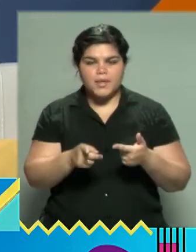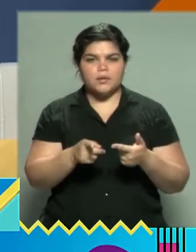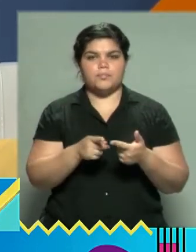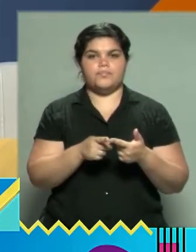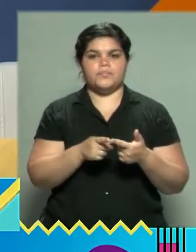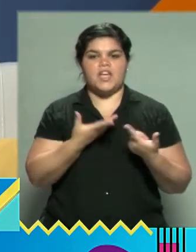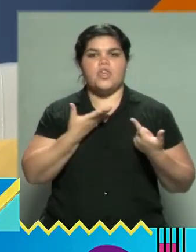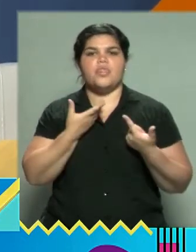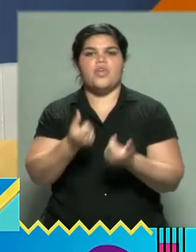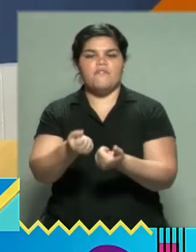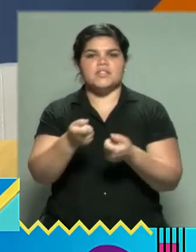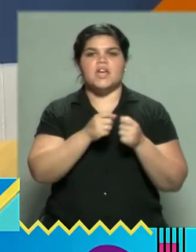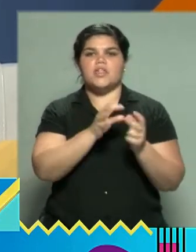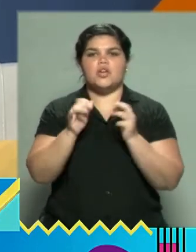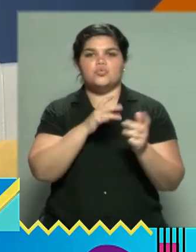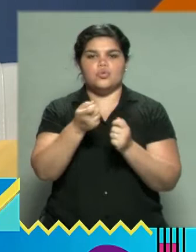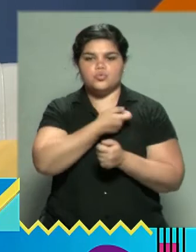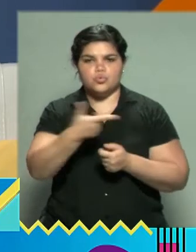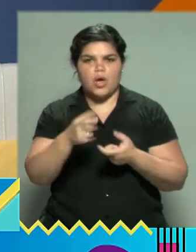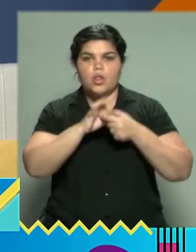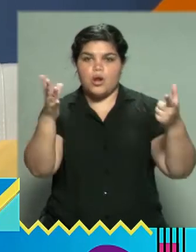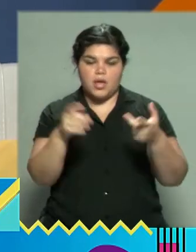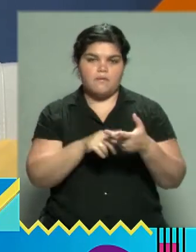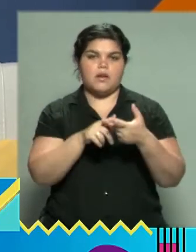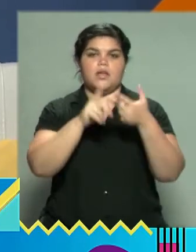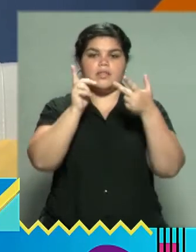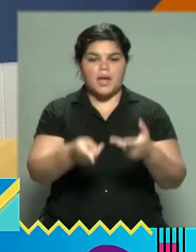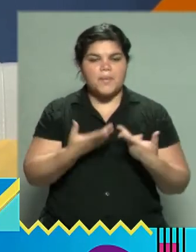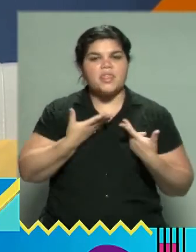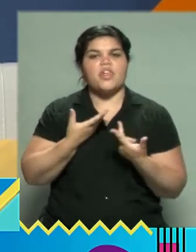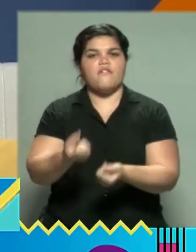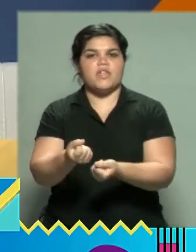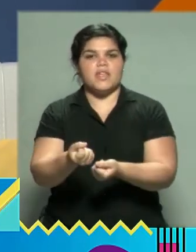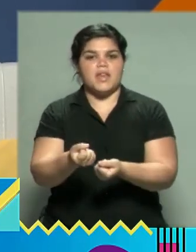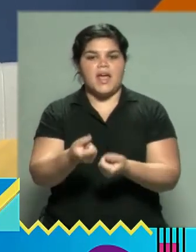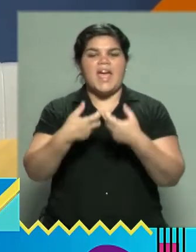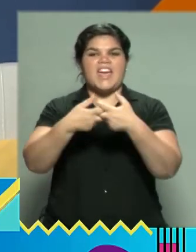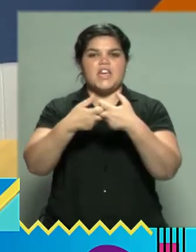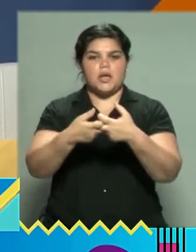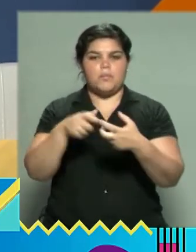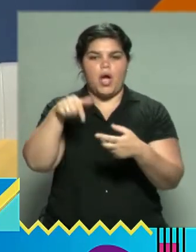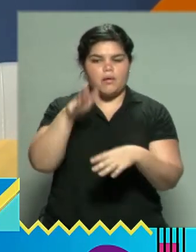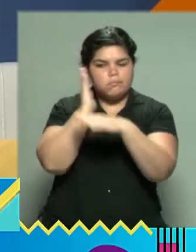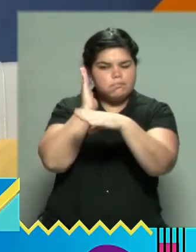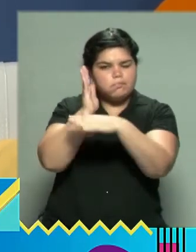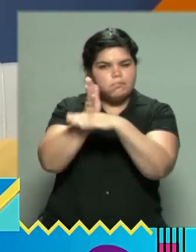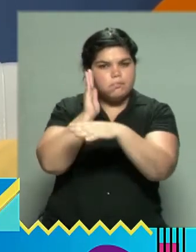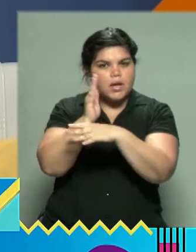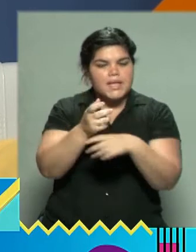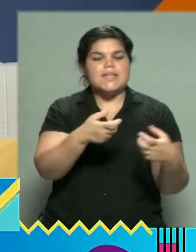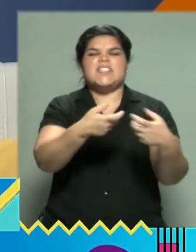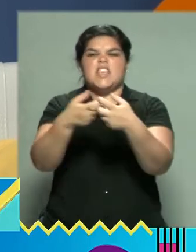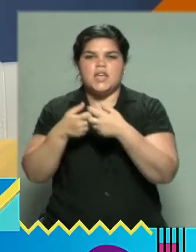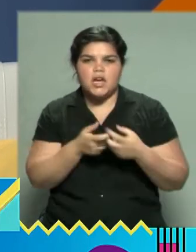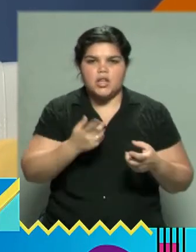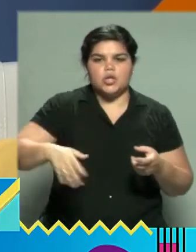la defensa de las paritarias libres, y también obviamente para defender al gremio, digamos, de la persecución y a los sindicatos de la persecución